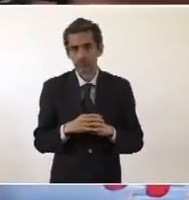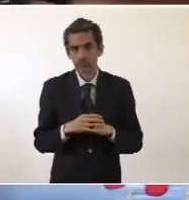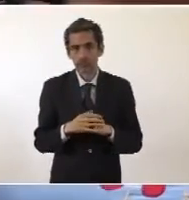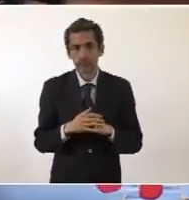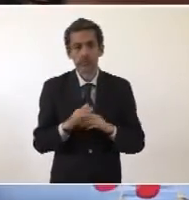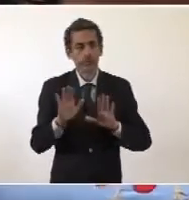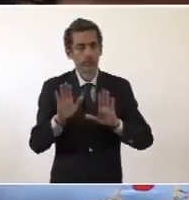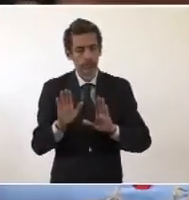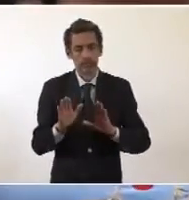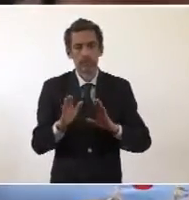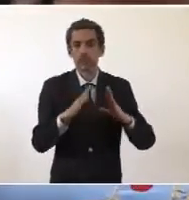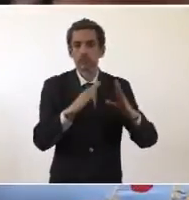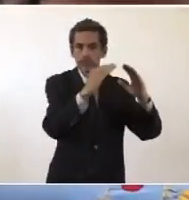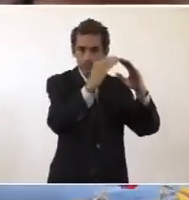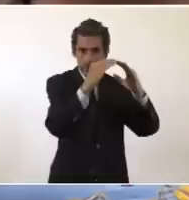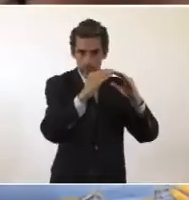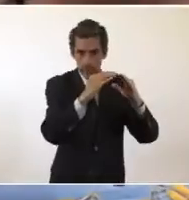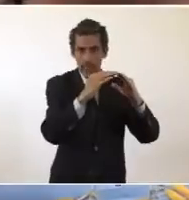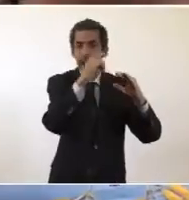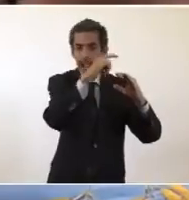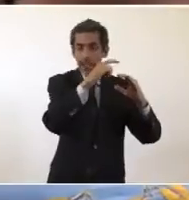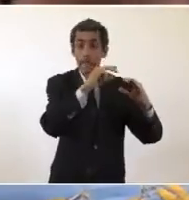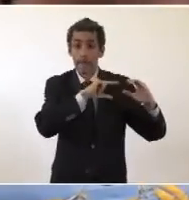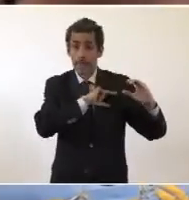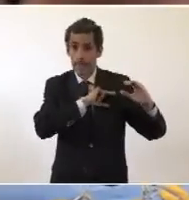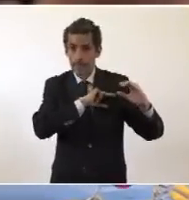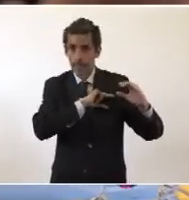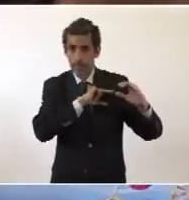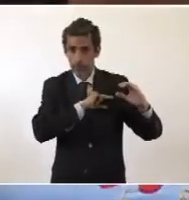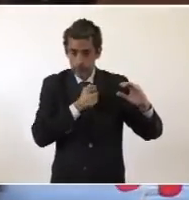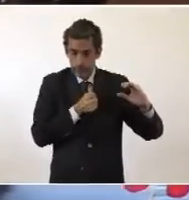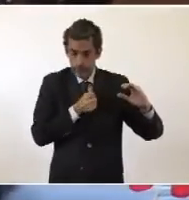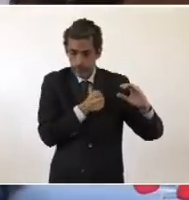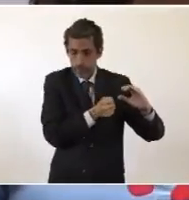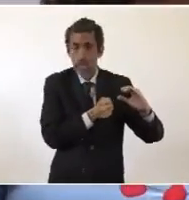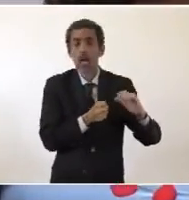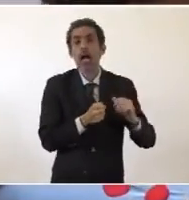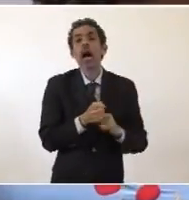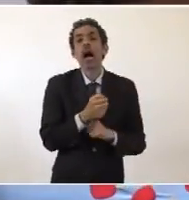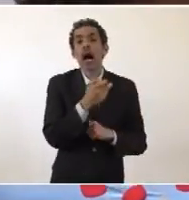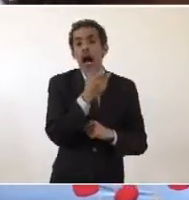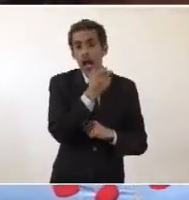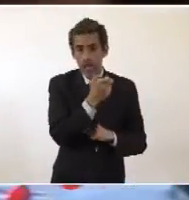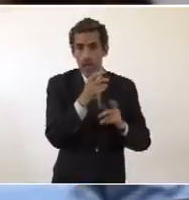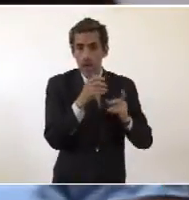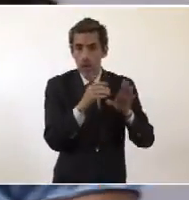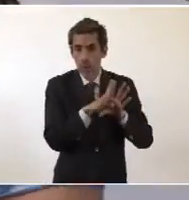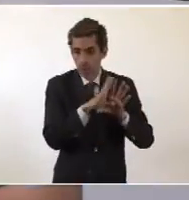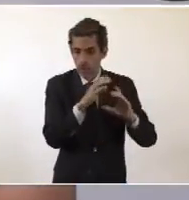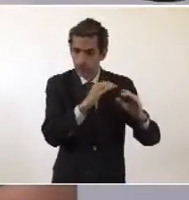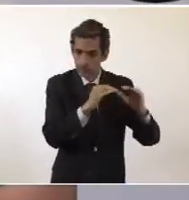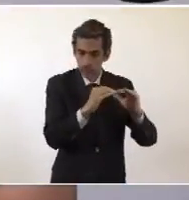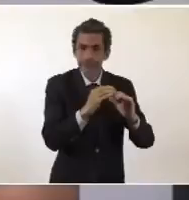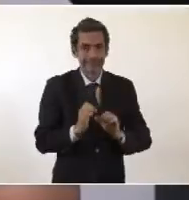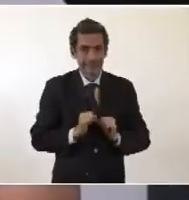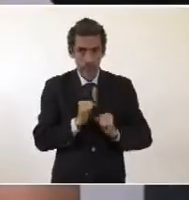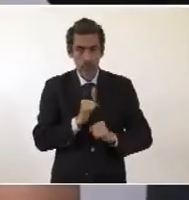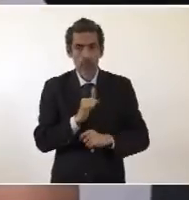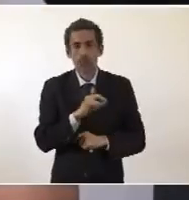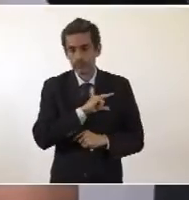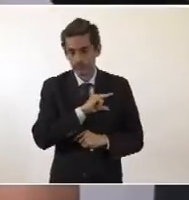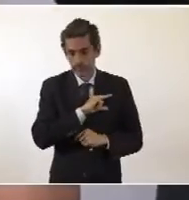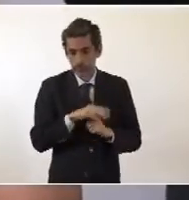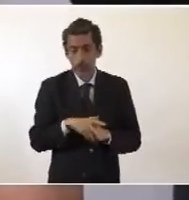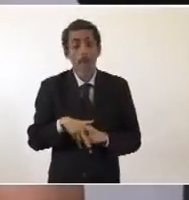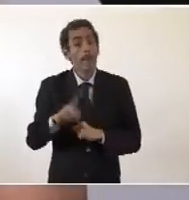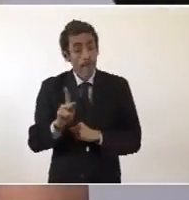de dos cosas. Hay un fideicomiso privado que es en manos de quien está la central de abasto, pero hay una estructura